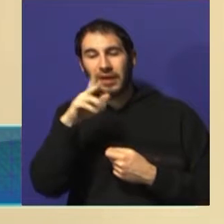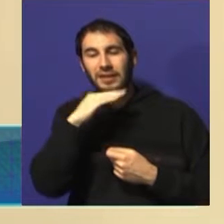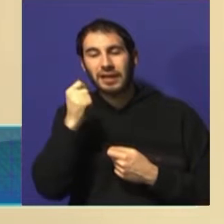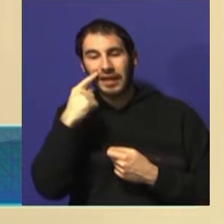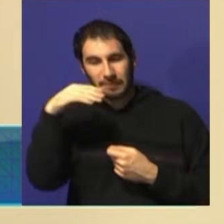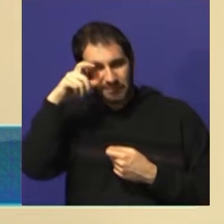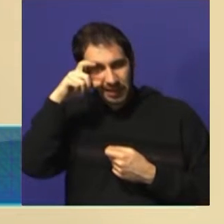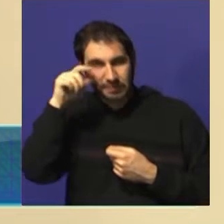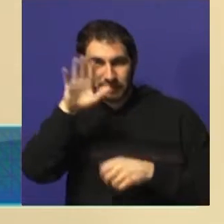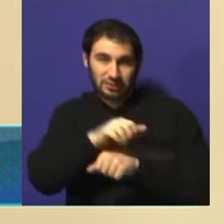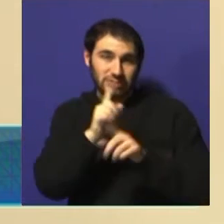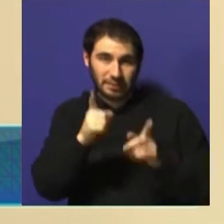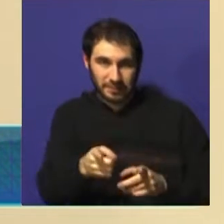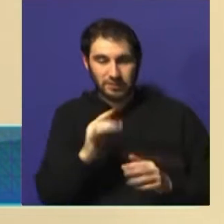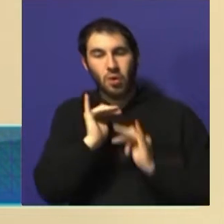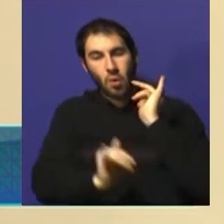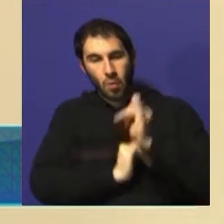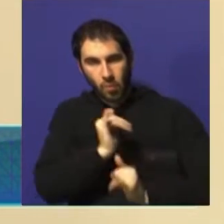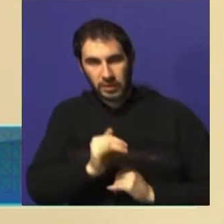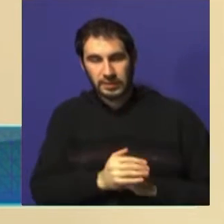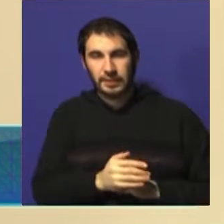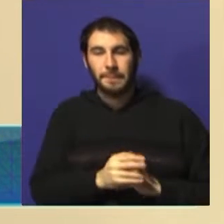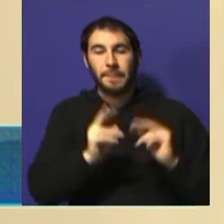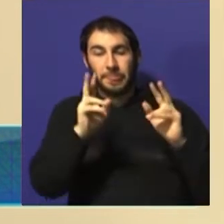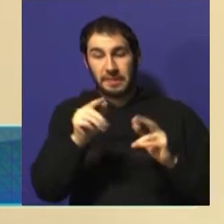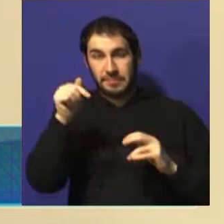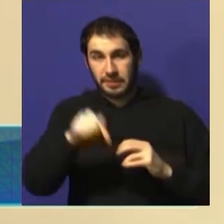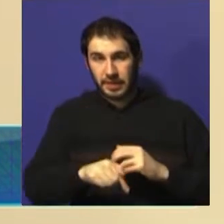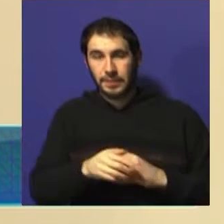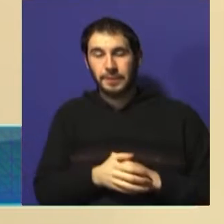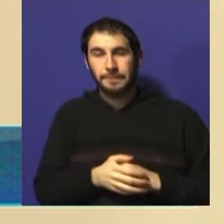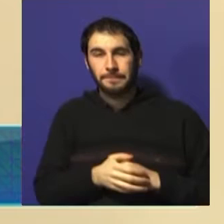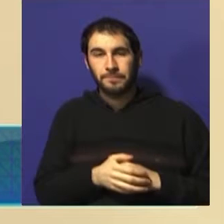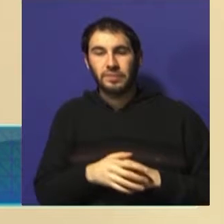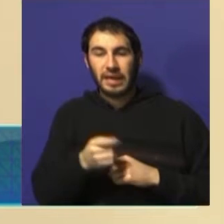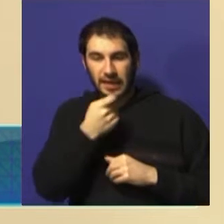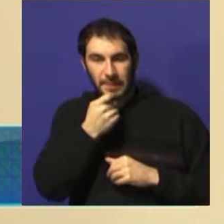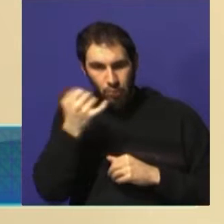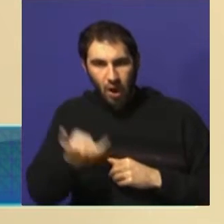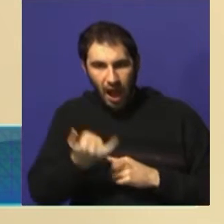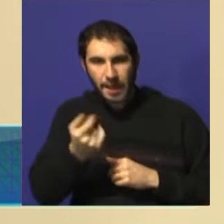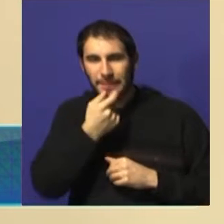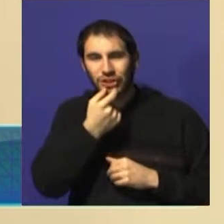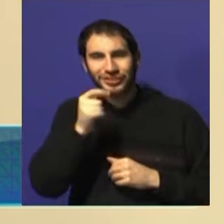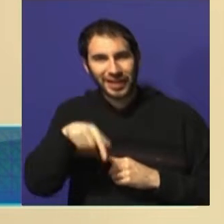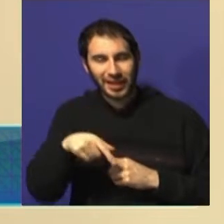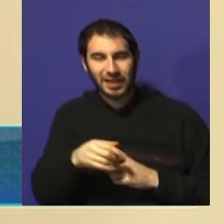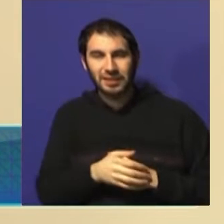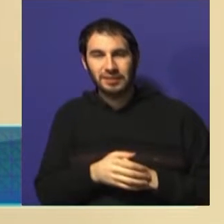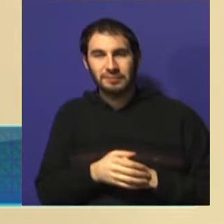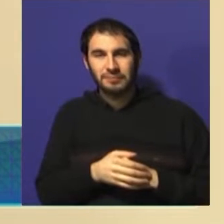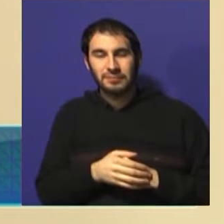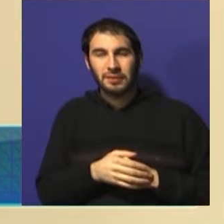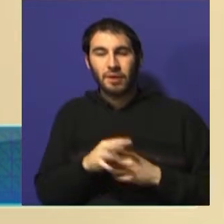también preso. Quiero decir lo siguiente, que en esta instancia hay ejemplos mendocinos de